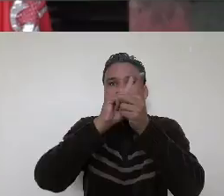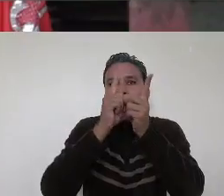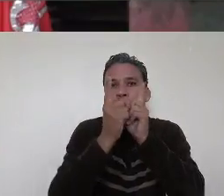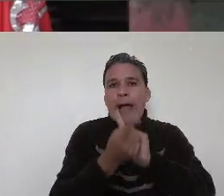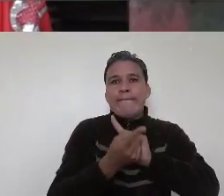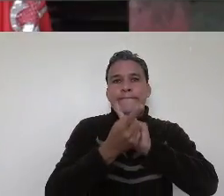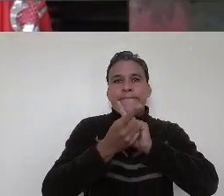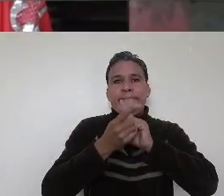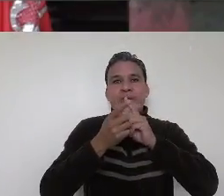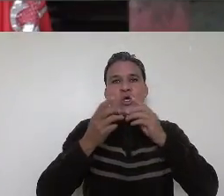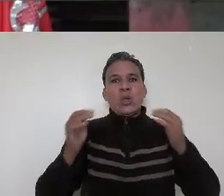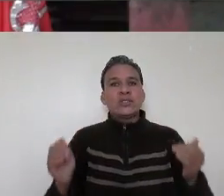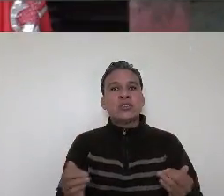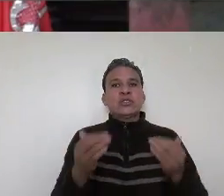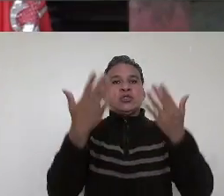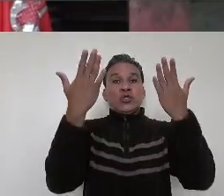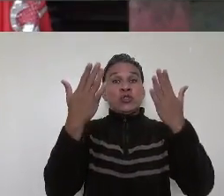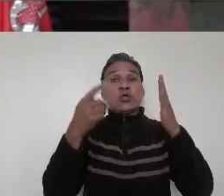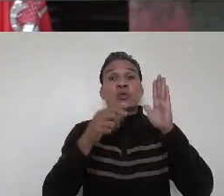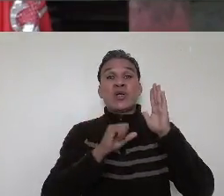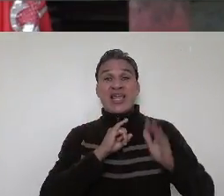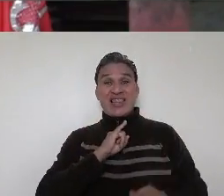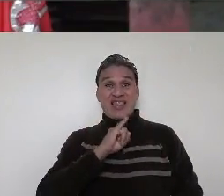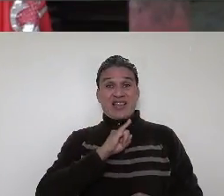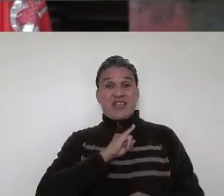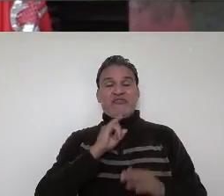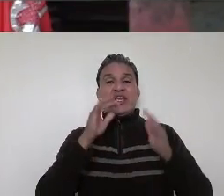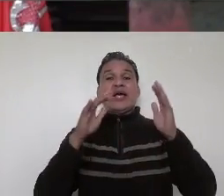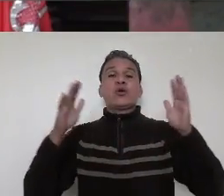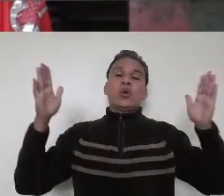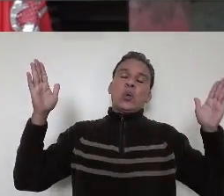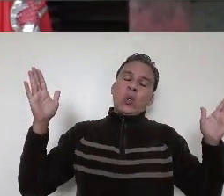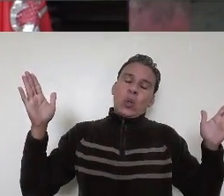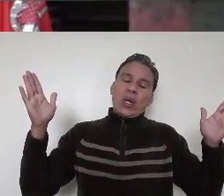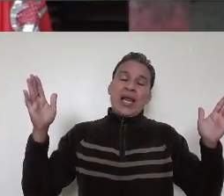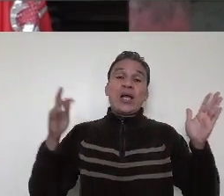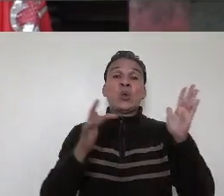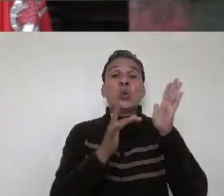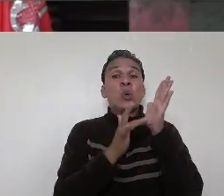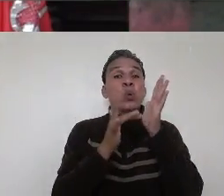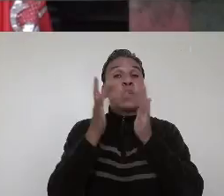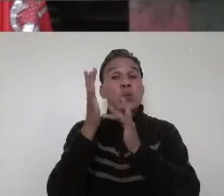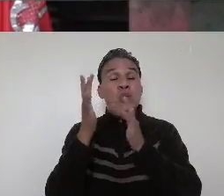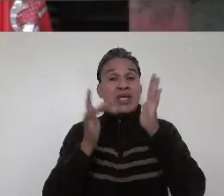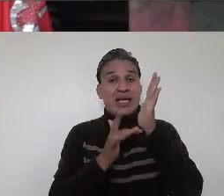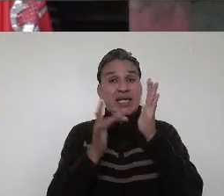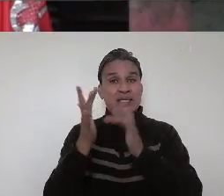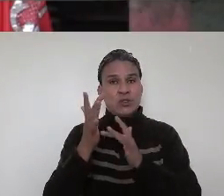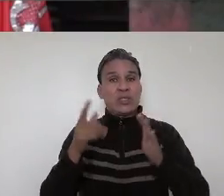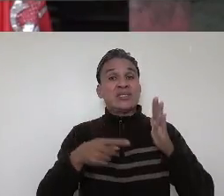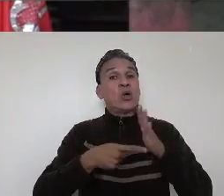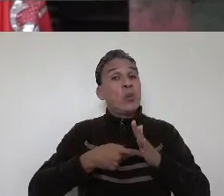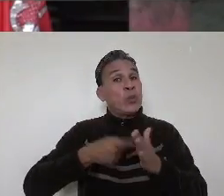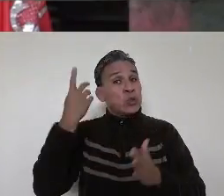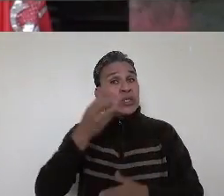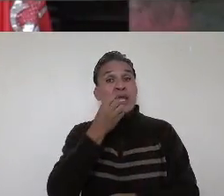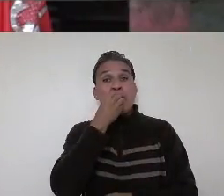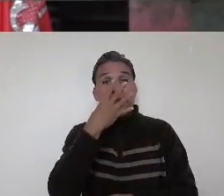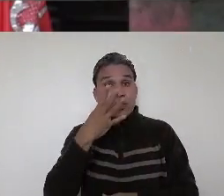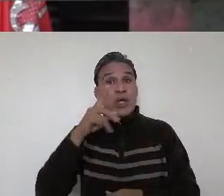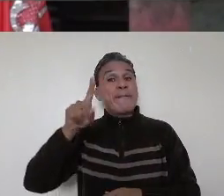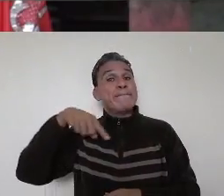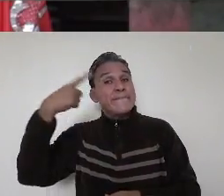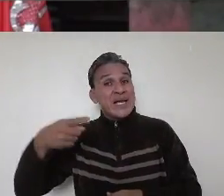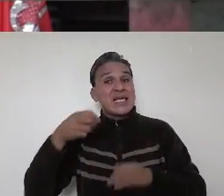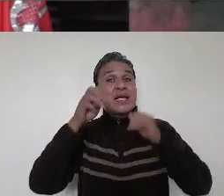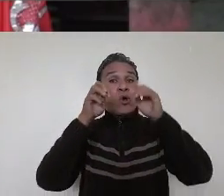al identificarnos con la cruz de Cristo. Que esta oportunidad bonita hoy y mañana, con los 98 años